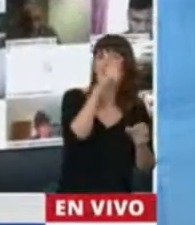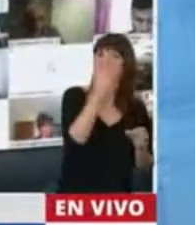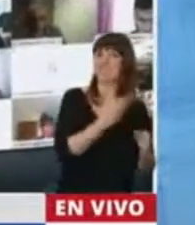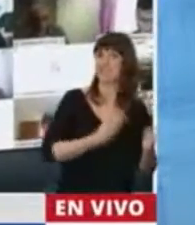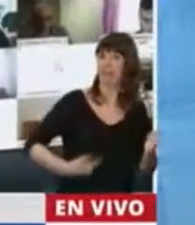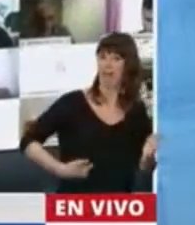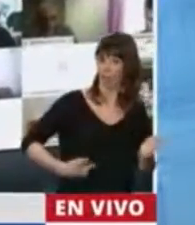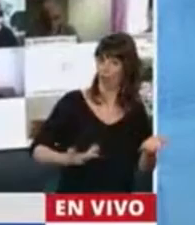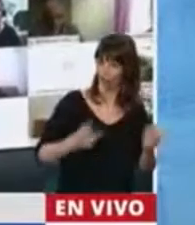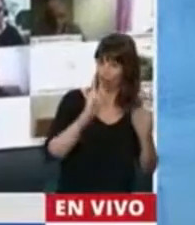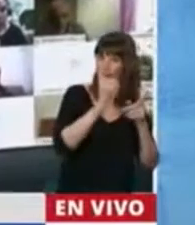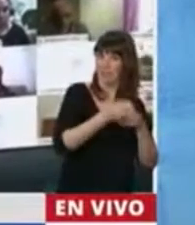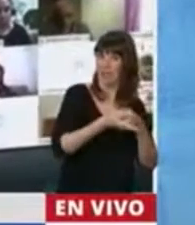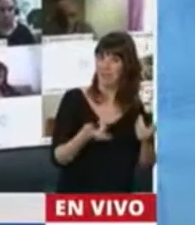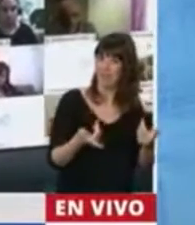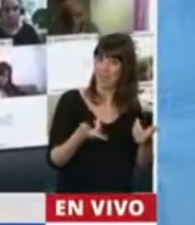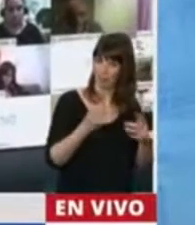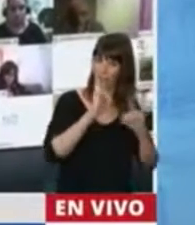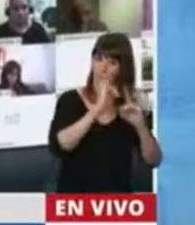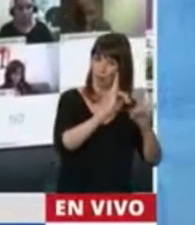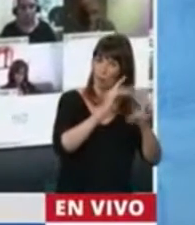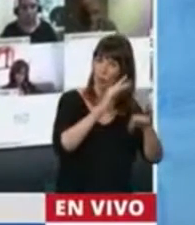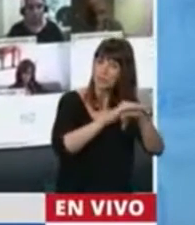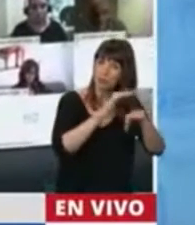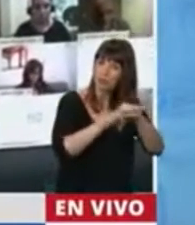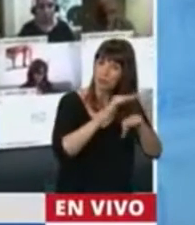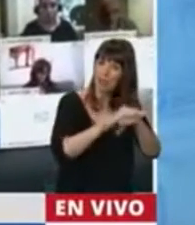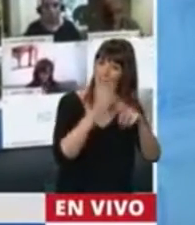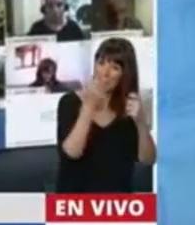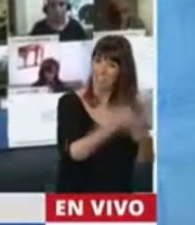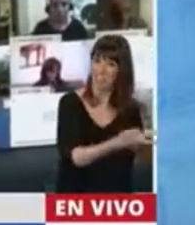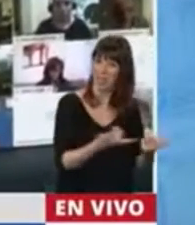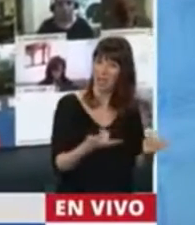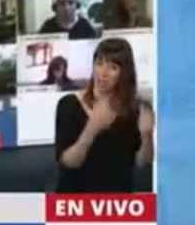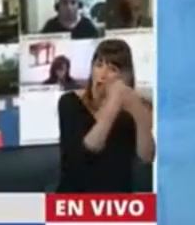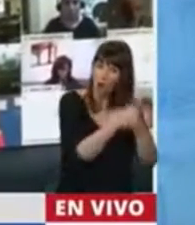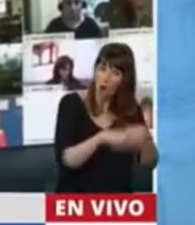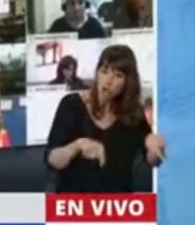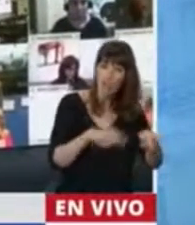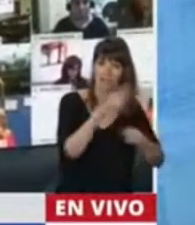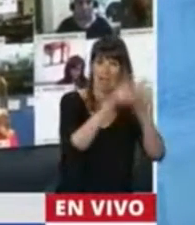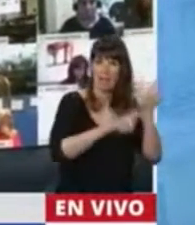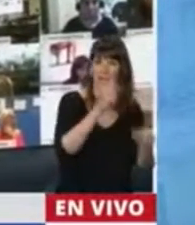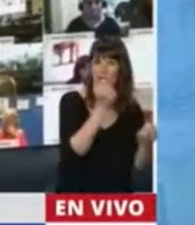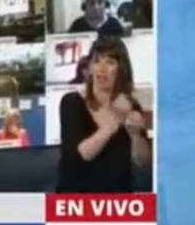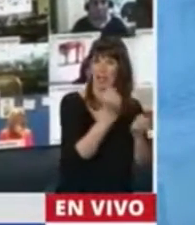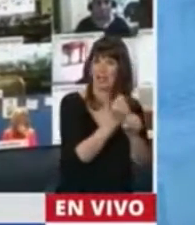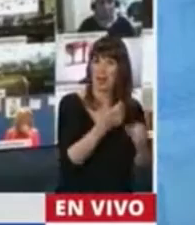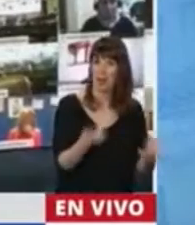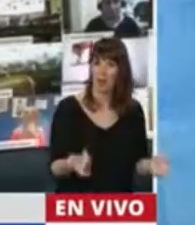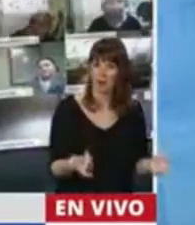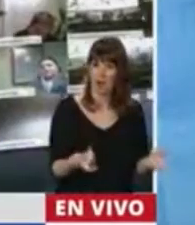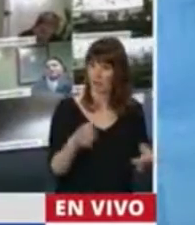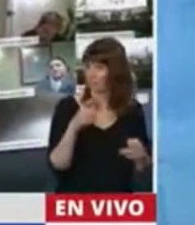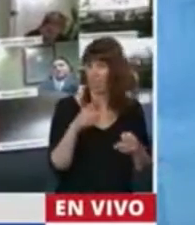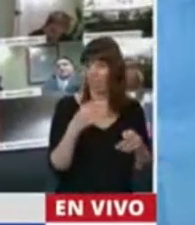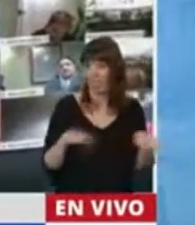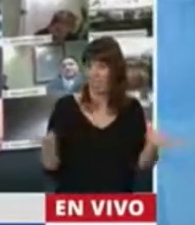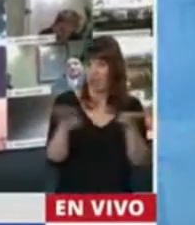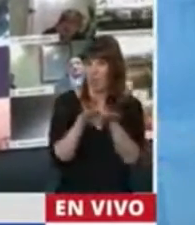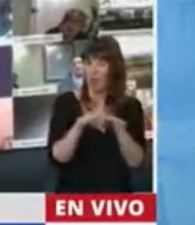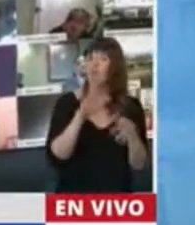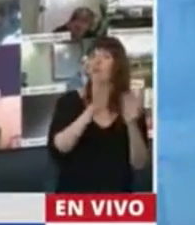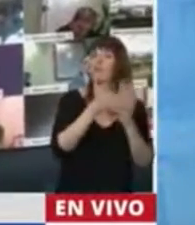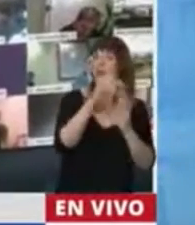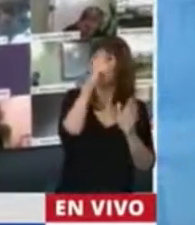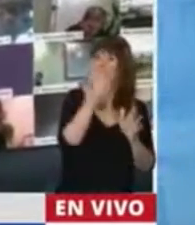rápidamente con este tema sanitario, pero bueno, viene complicado todavía. Gracias, adiós, Córdoba tiene otra realidad,